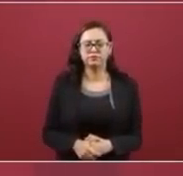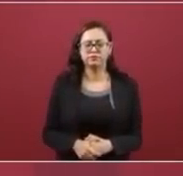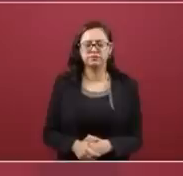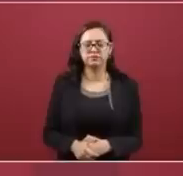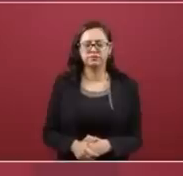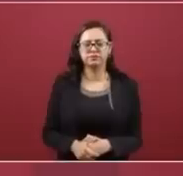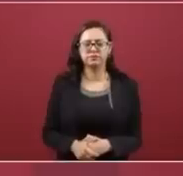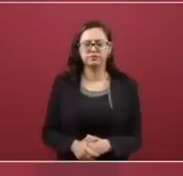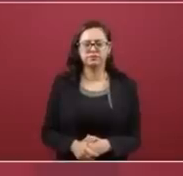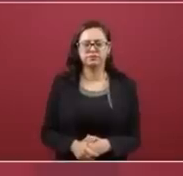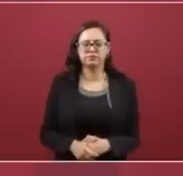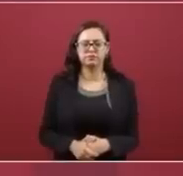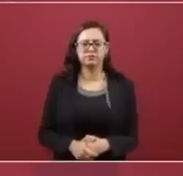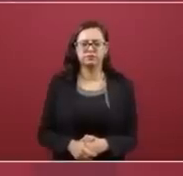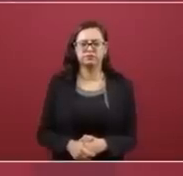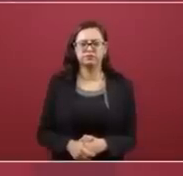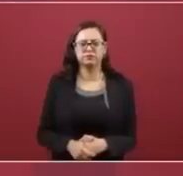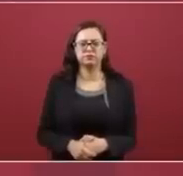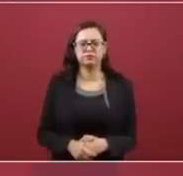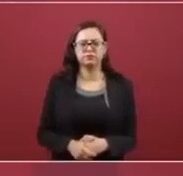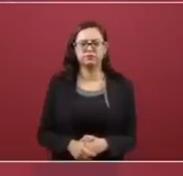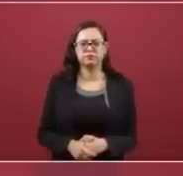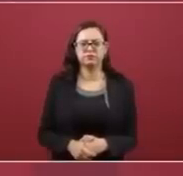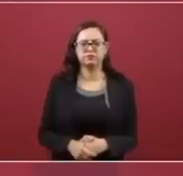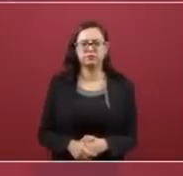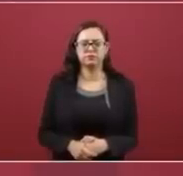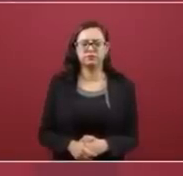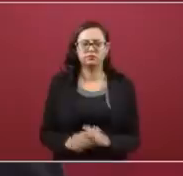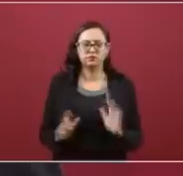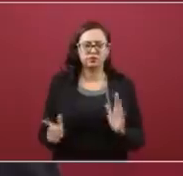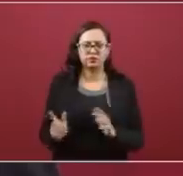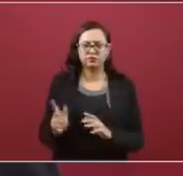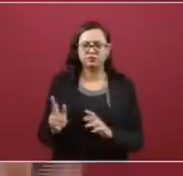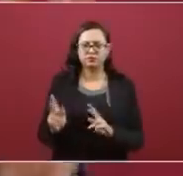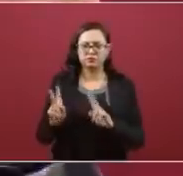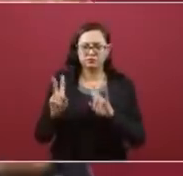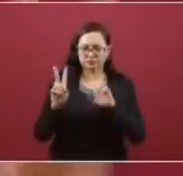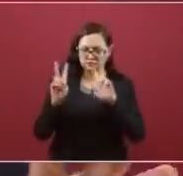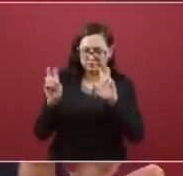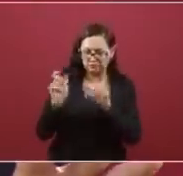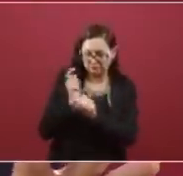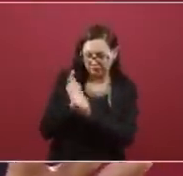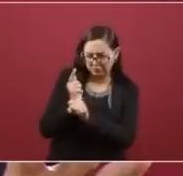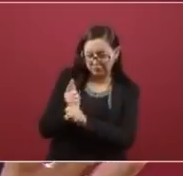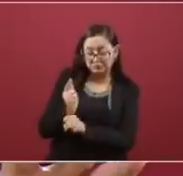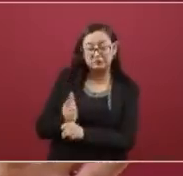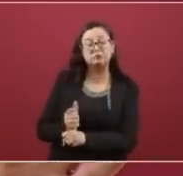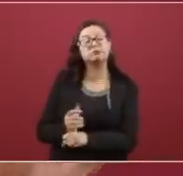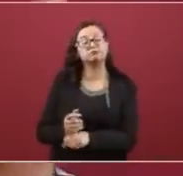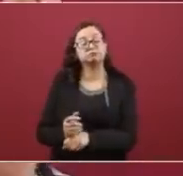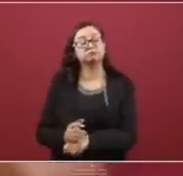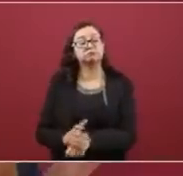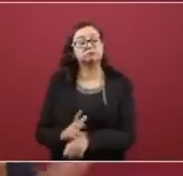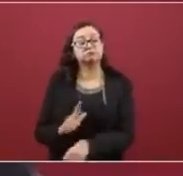eh términos de semáforos los tenemos en alerta.